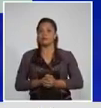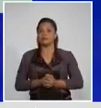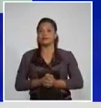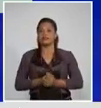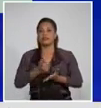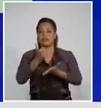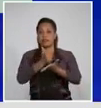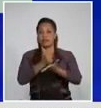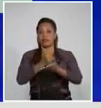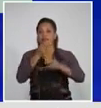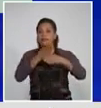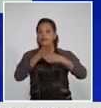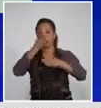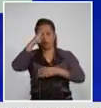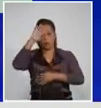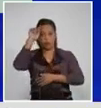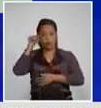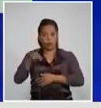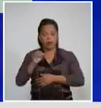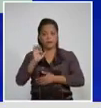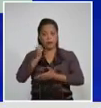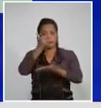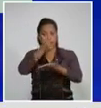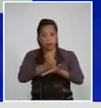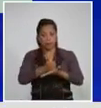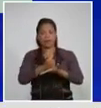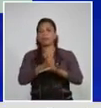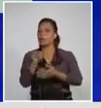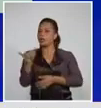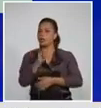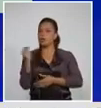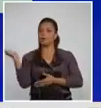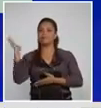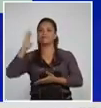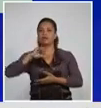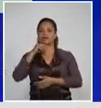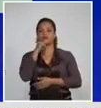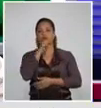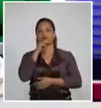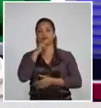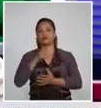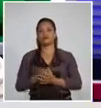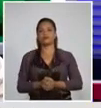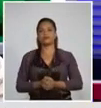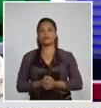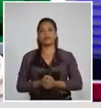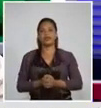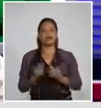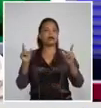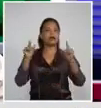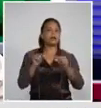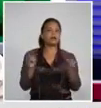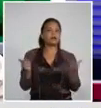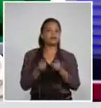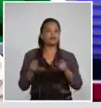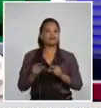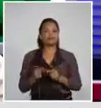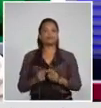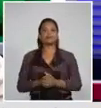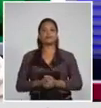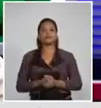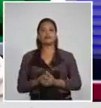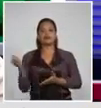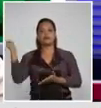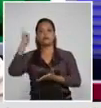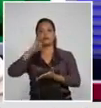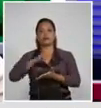provincia, que también es un viajero procedente de Rusia. En resumen, los importados por países: de Rusia